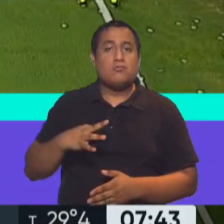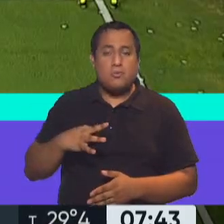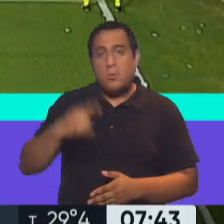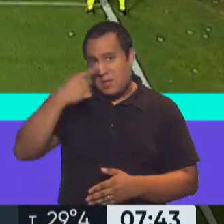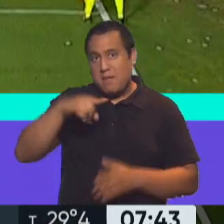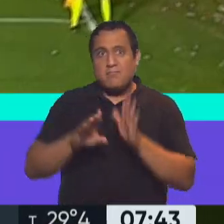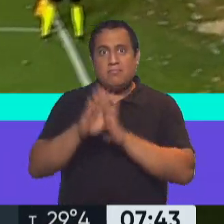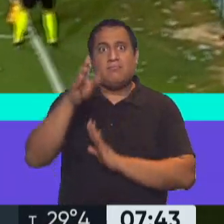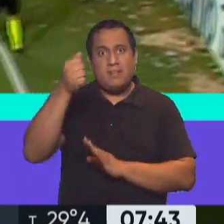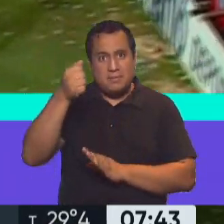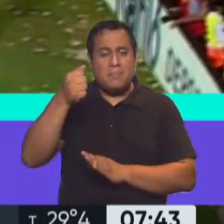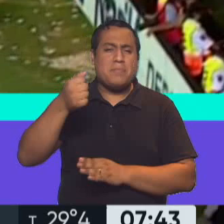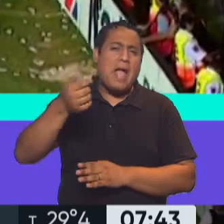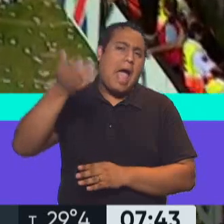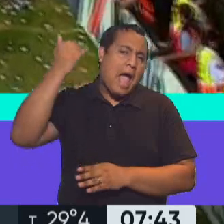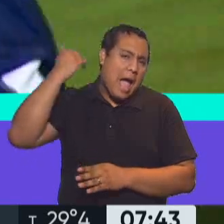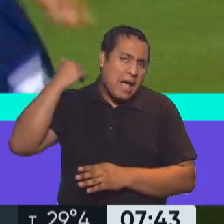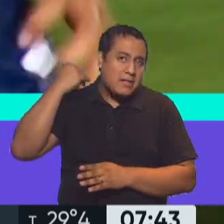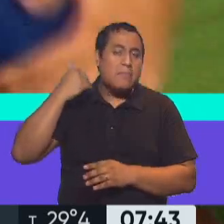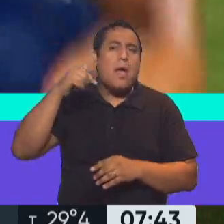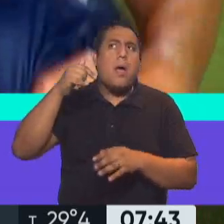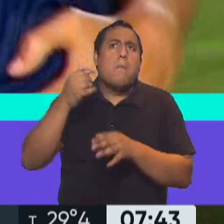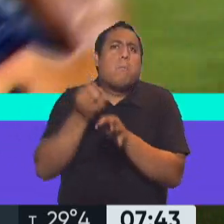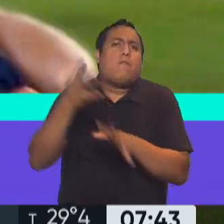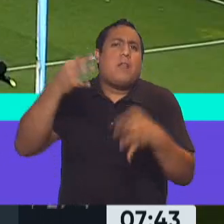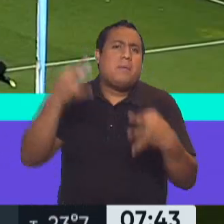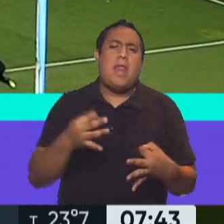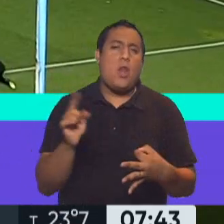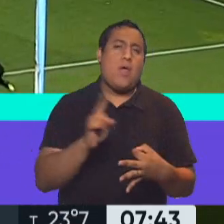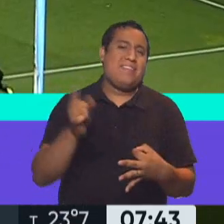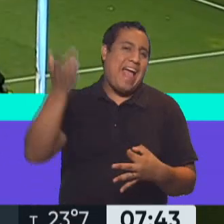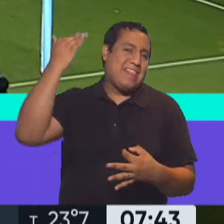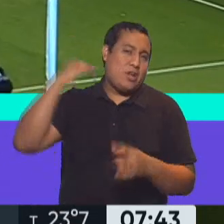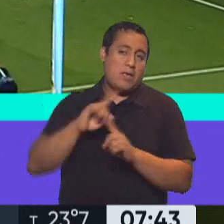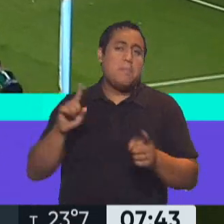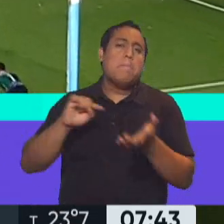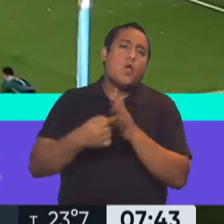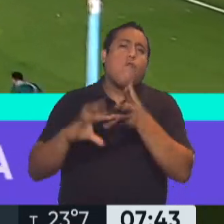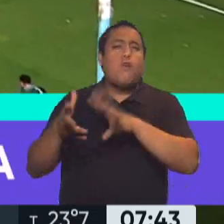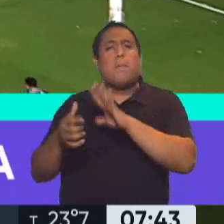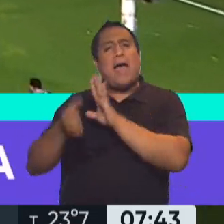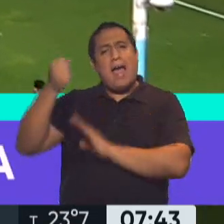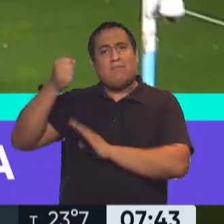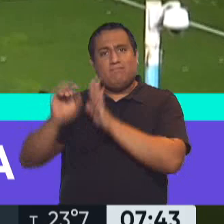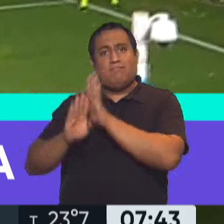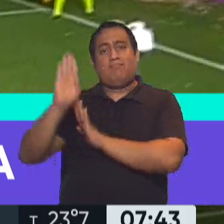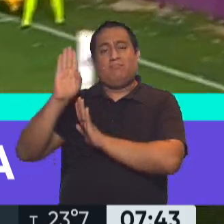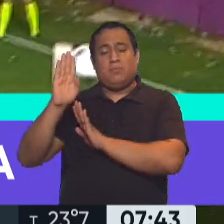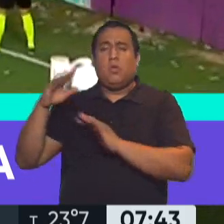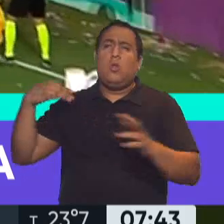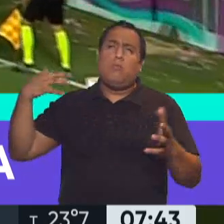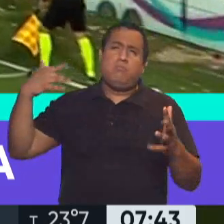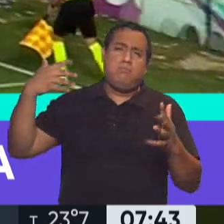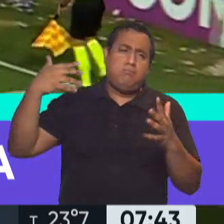era el amateurismo, claro, no era el profesionalismo. 15 años, ¿no? Exactamente, así que tiene de alguna manera tuvo